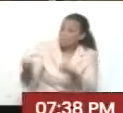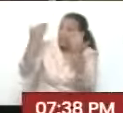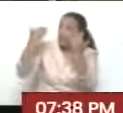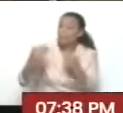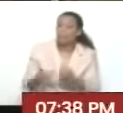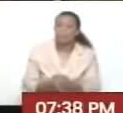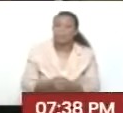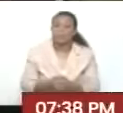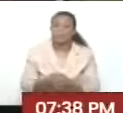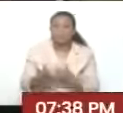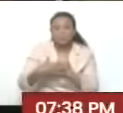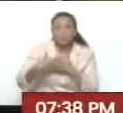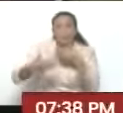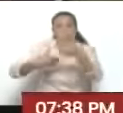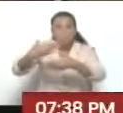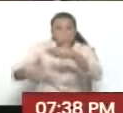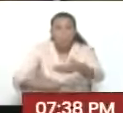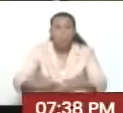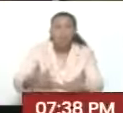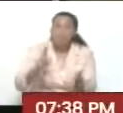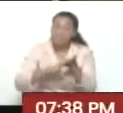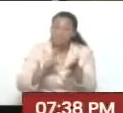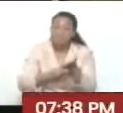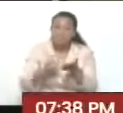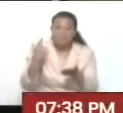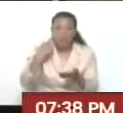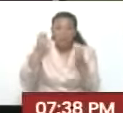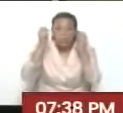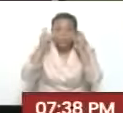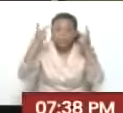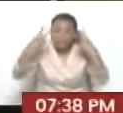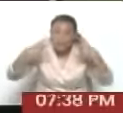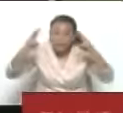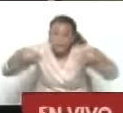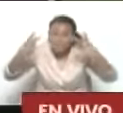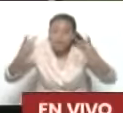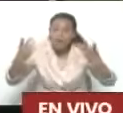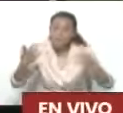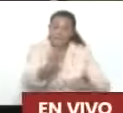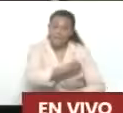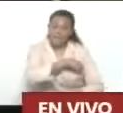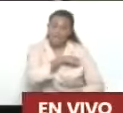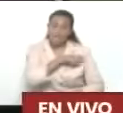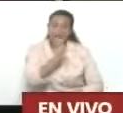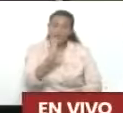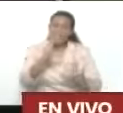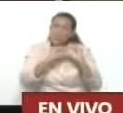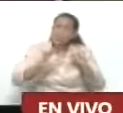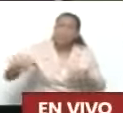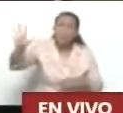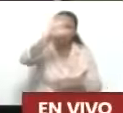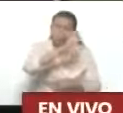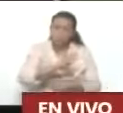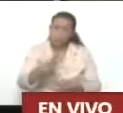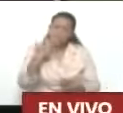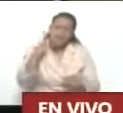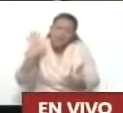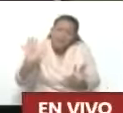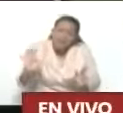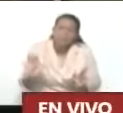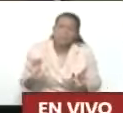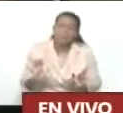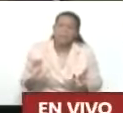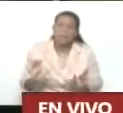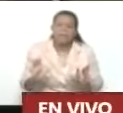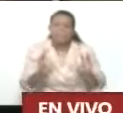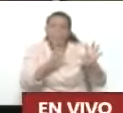Porque estas cosas van más despacio, ¿no? Es verdad que fue un despertar y en España, creo que en todos los lugares, siempre es, primero es